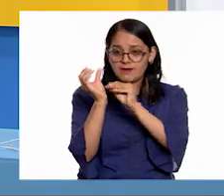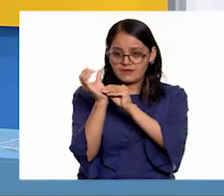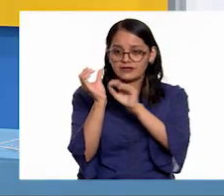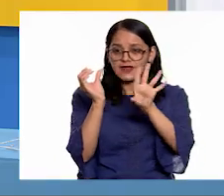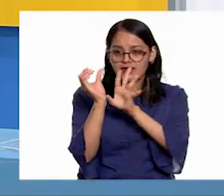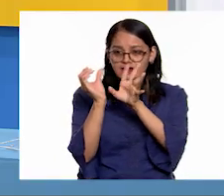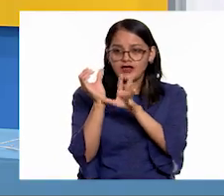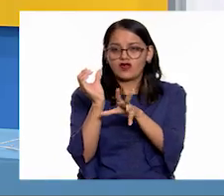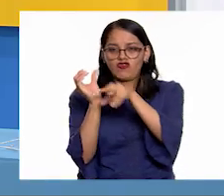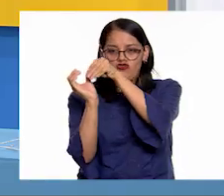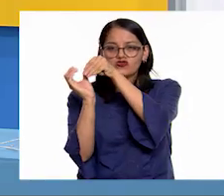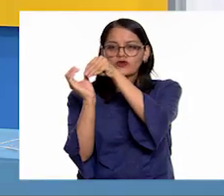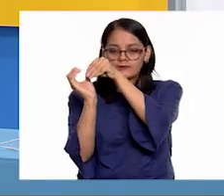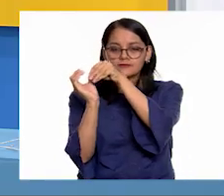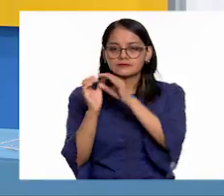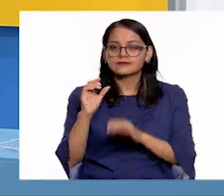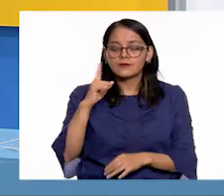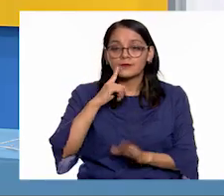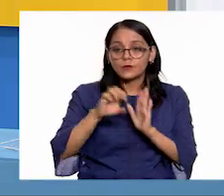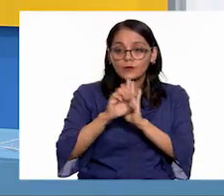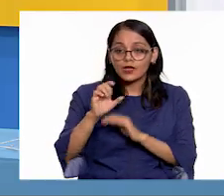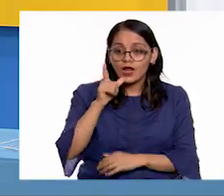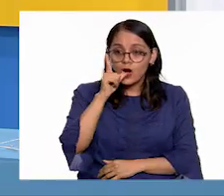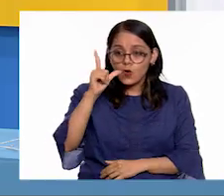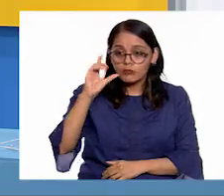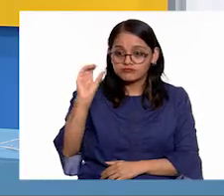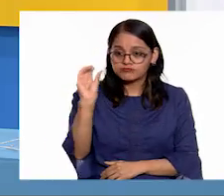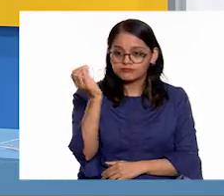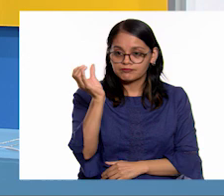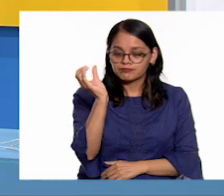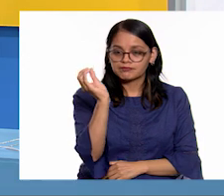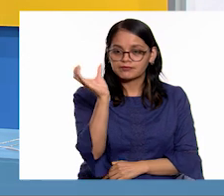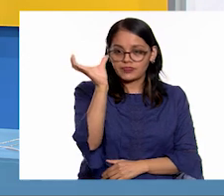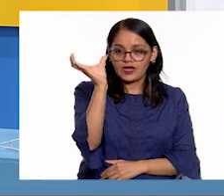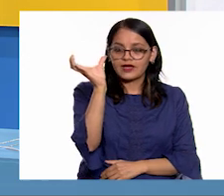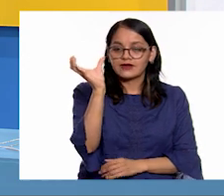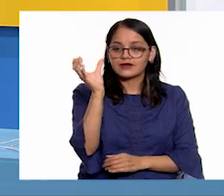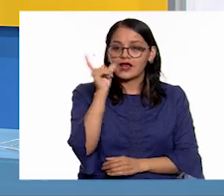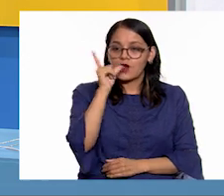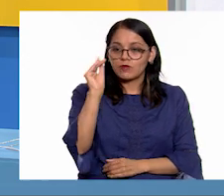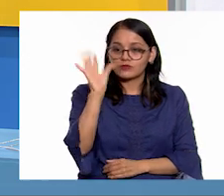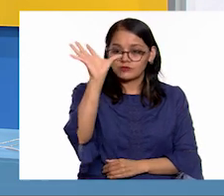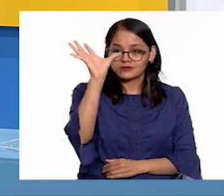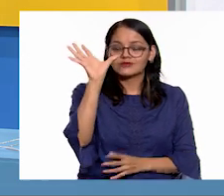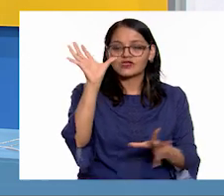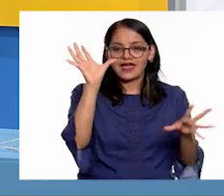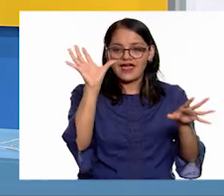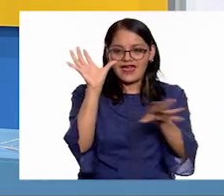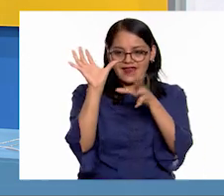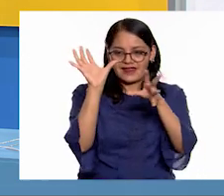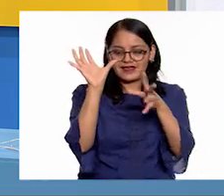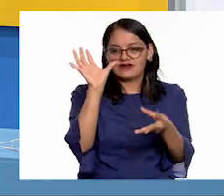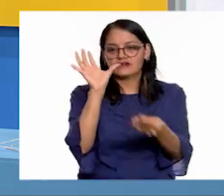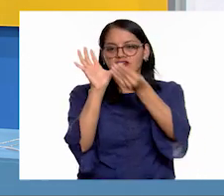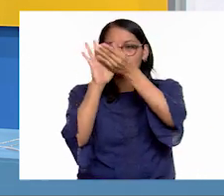Juan Carlos. Cuando se encienda la luz del foco, la corriente eléctrica se transformará en luz, lo que nos ayudará a saber que